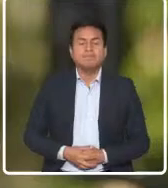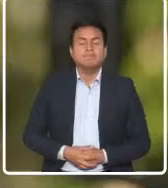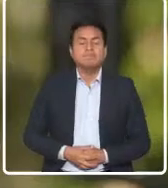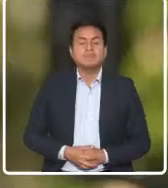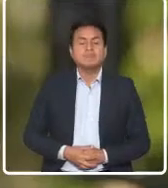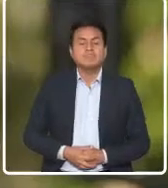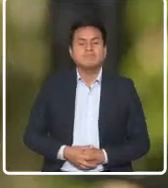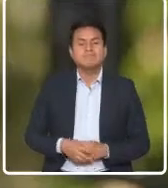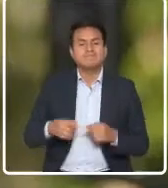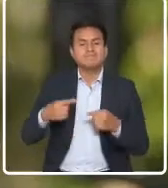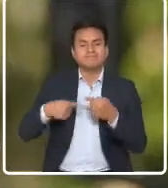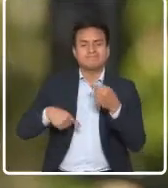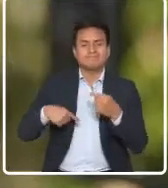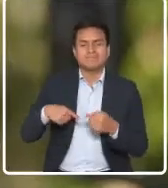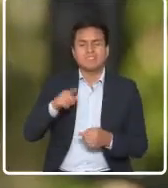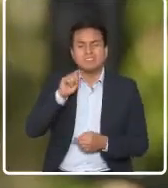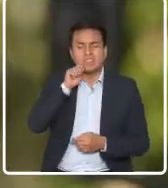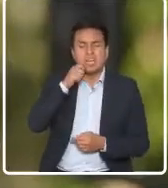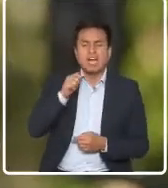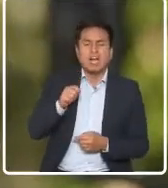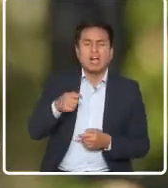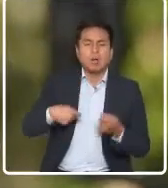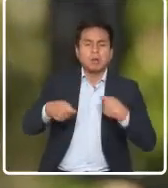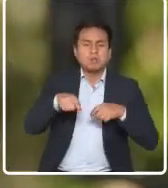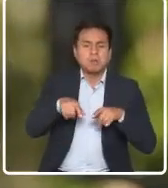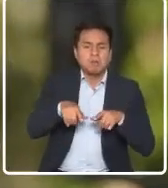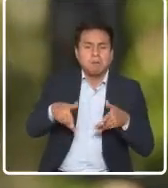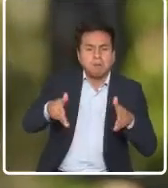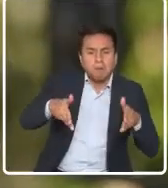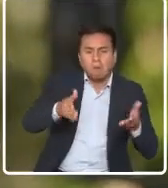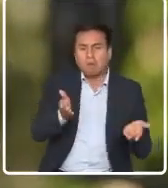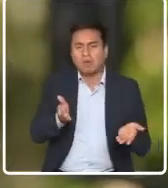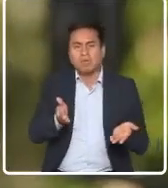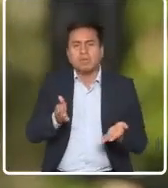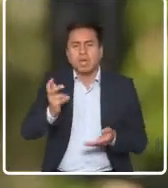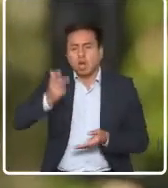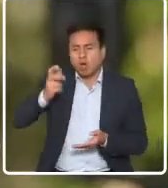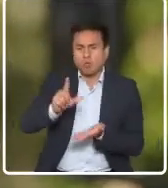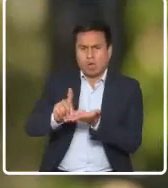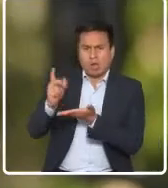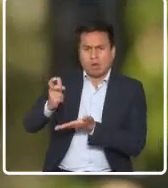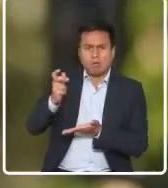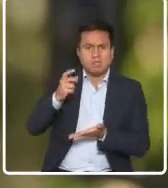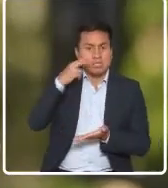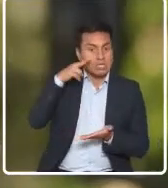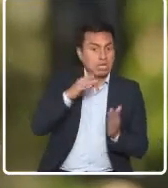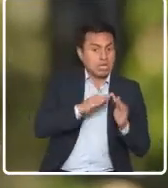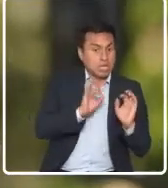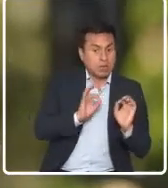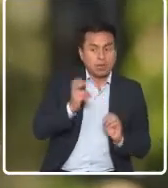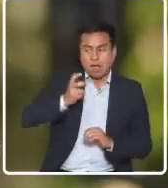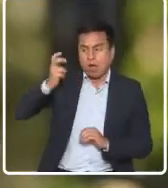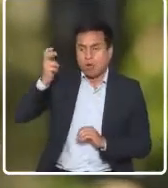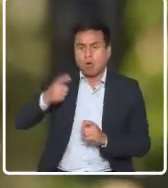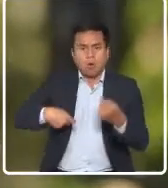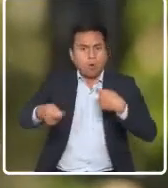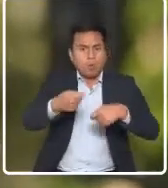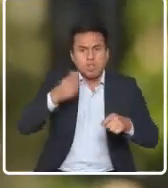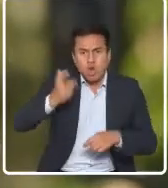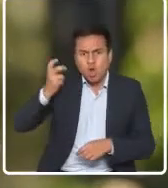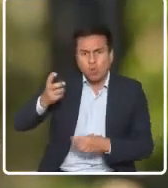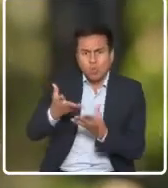Las incivilidades como el comercio ambulante y los robos en lugares habitados, no habitados, incluso muchos robos en el